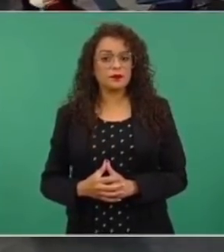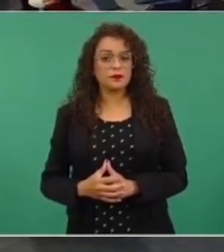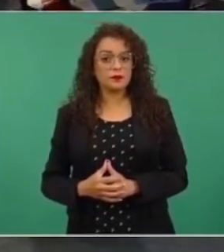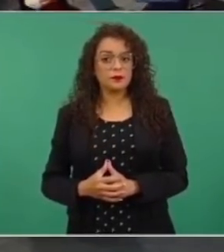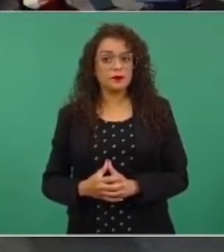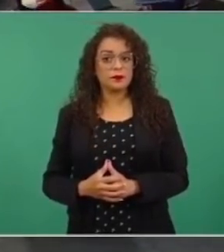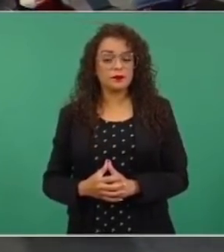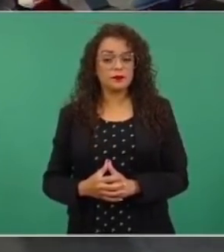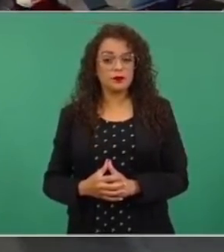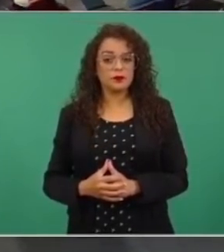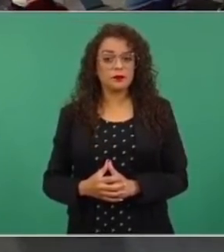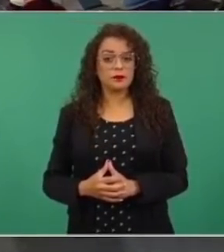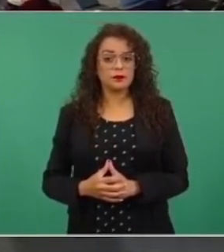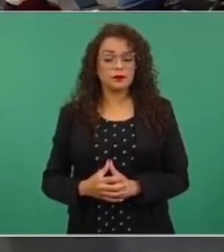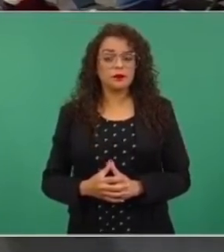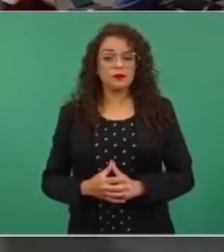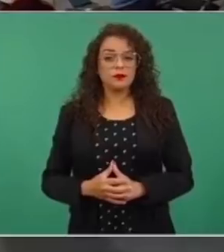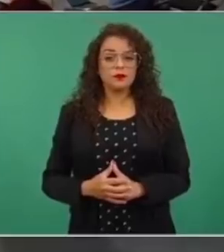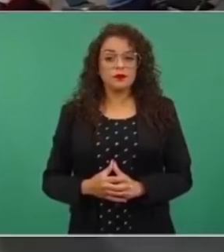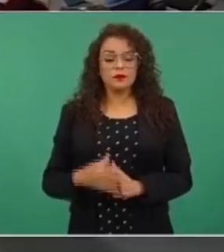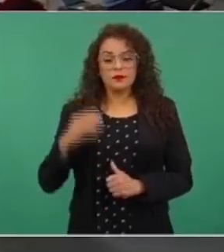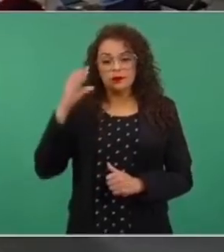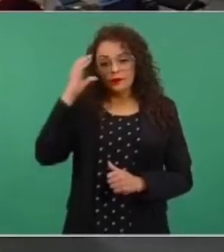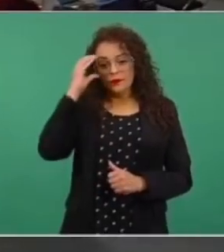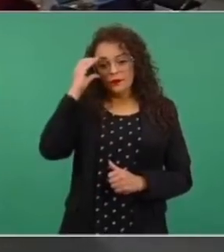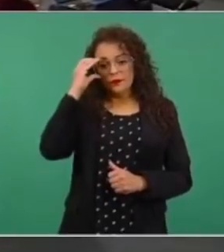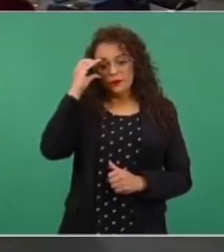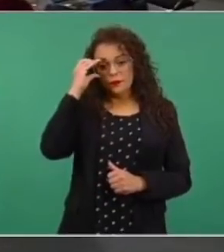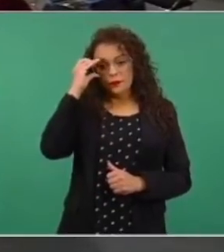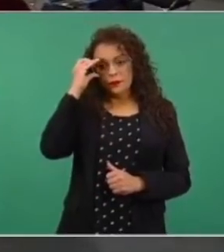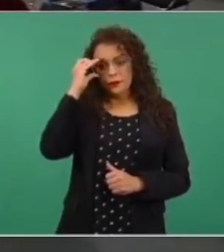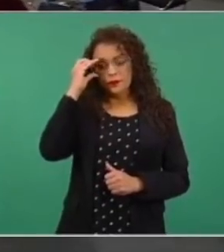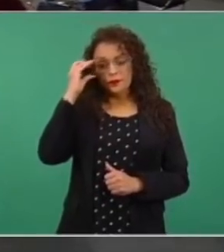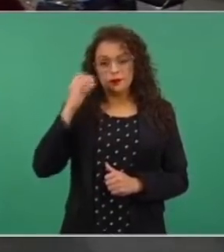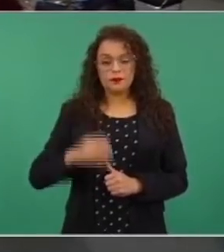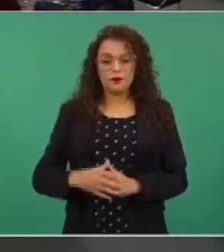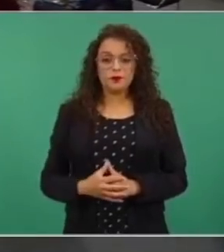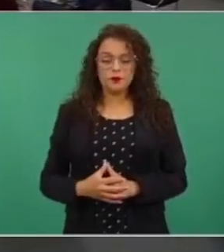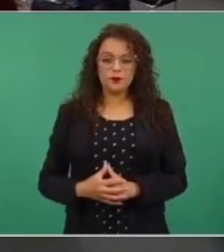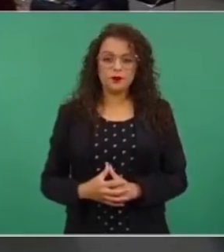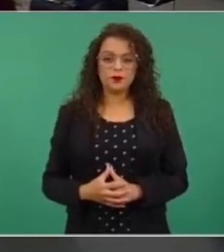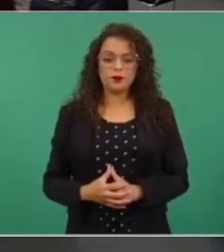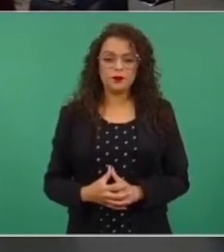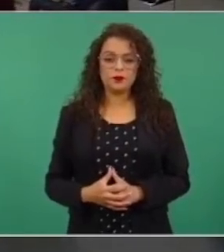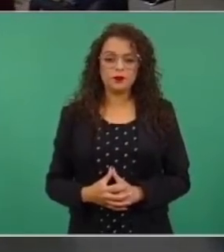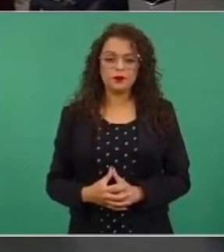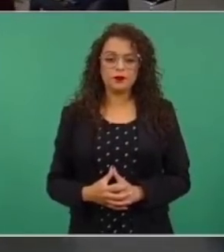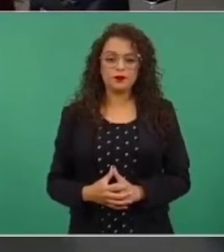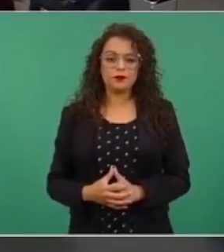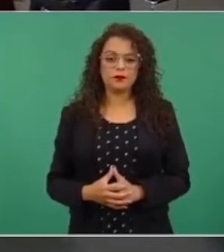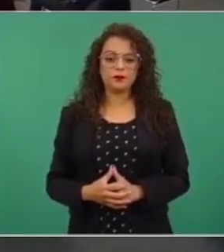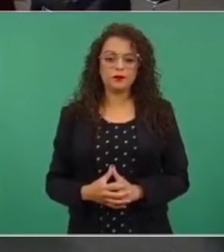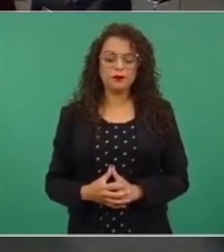¿Cuáles serían? Sputnik no puede ser aprobada, ¿se entiende? ¿Podría aclarar ese punto? Cancino y